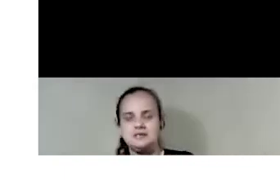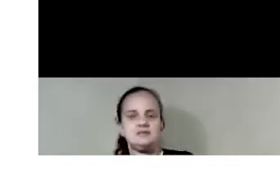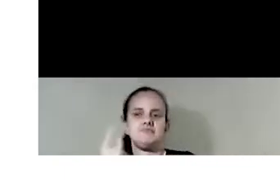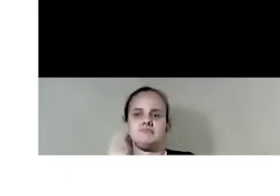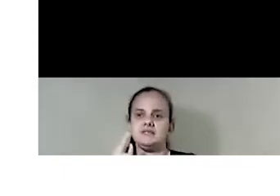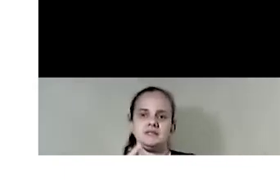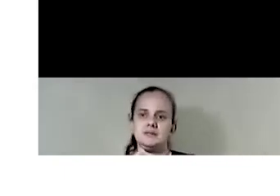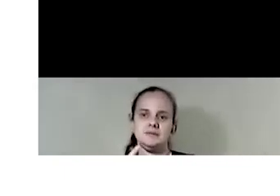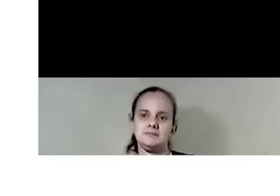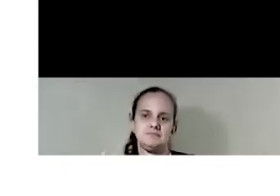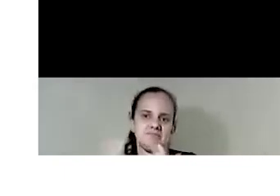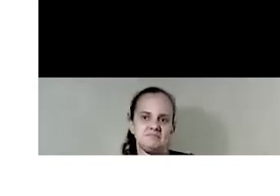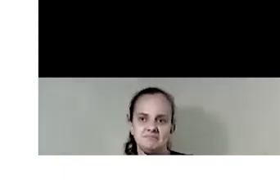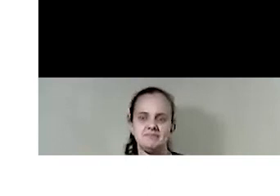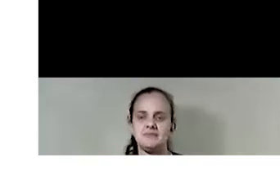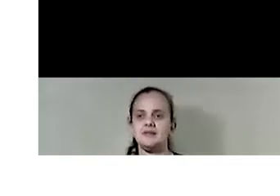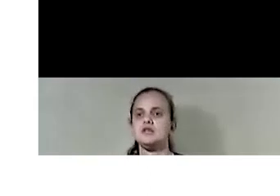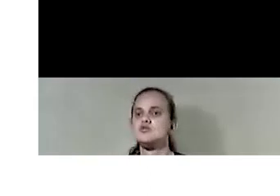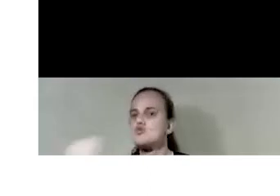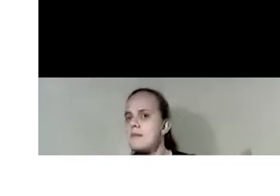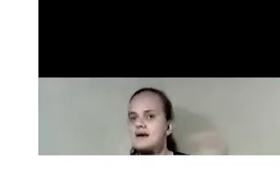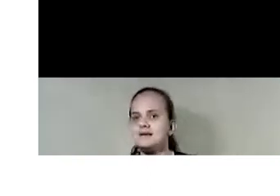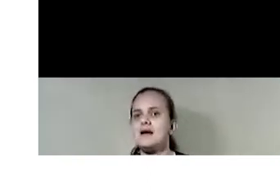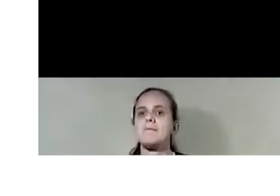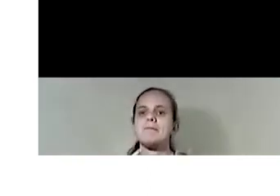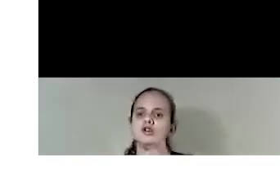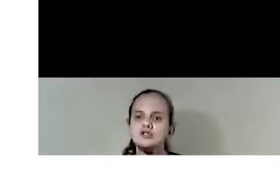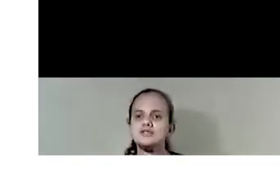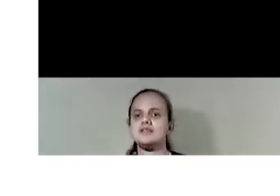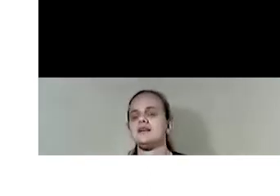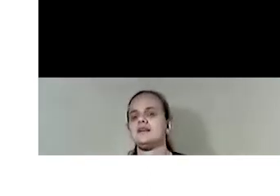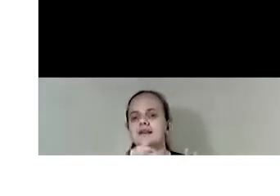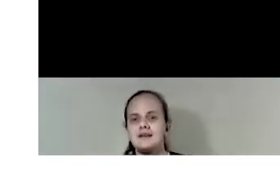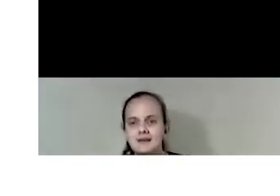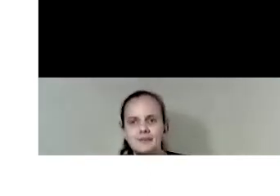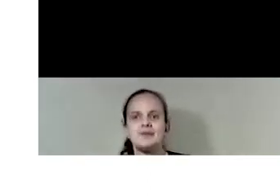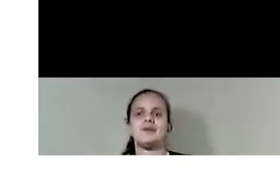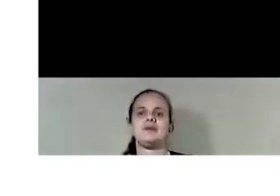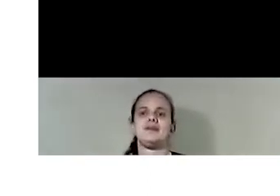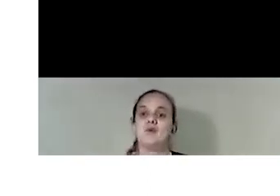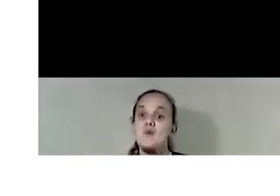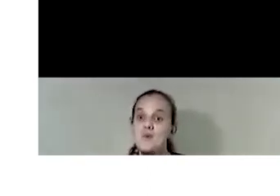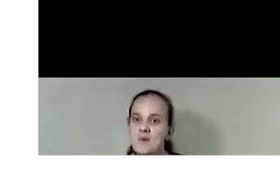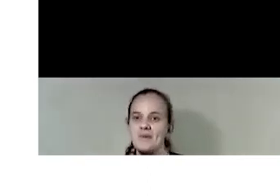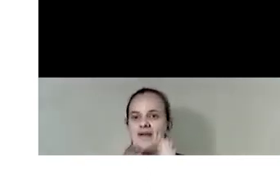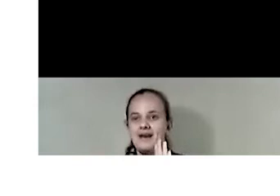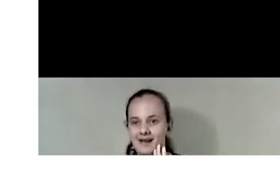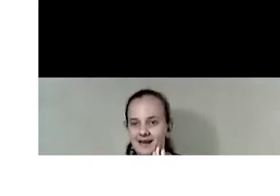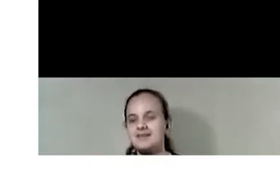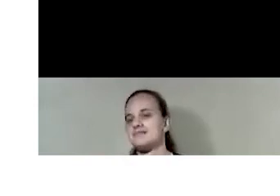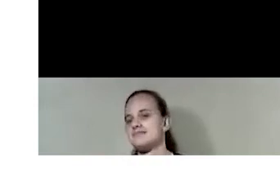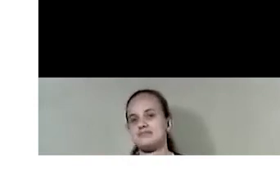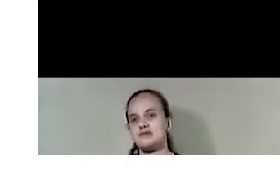con nosotros, tengan o no tengan una discapacidad, también siempre va a ser bien recibida. Súmense a la comunidad, súmense a